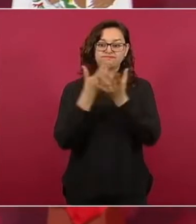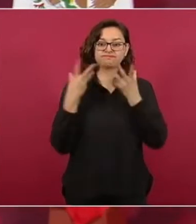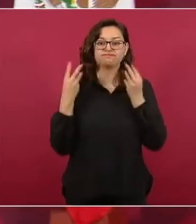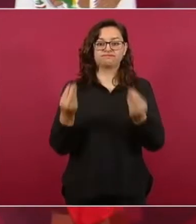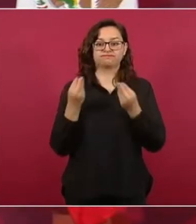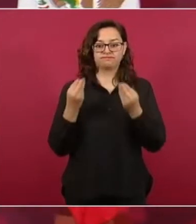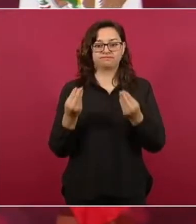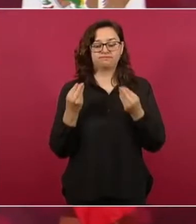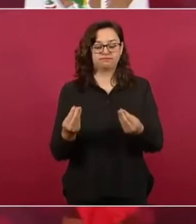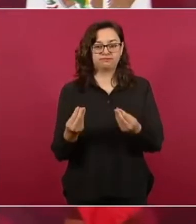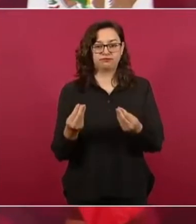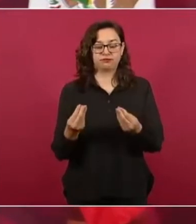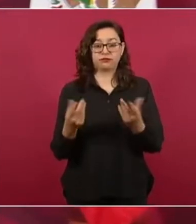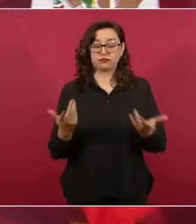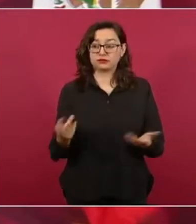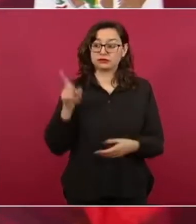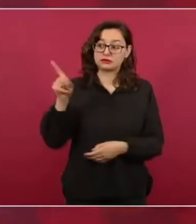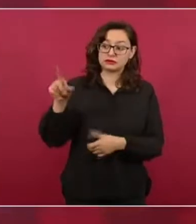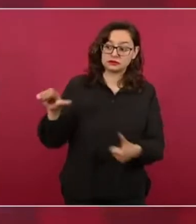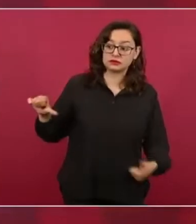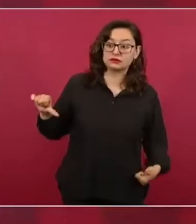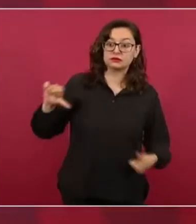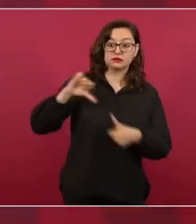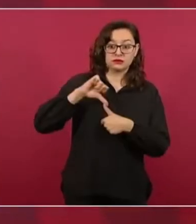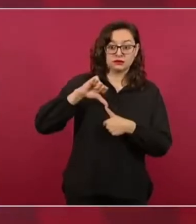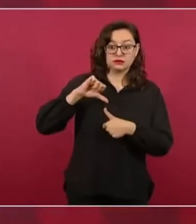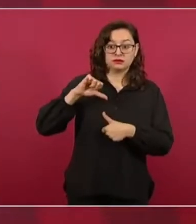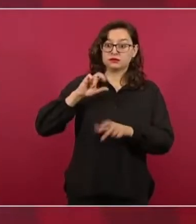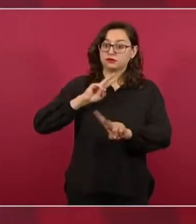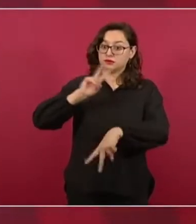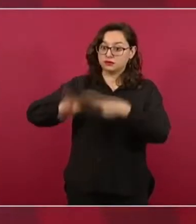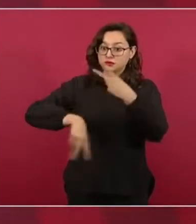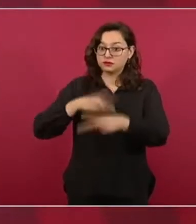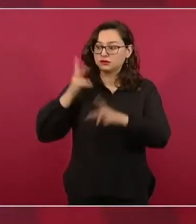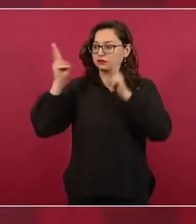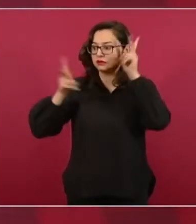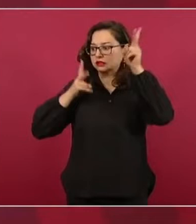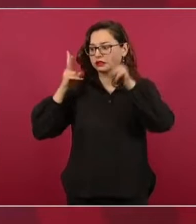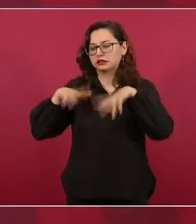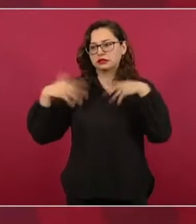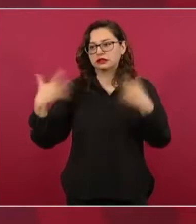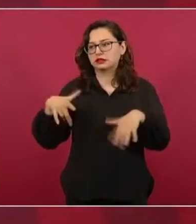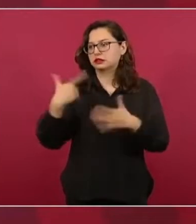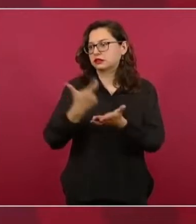Ahora que estuvimos en Centroamérica, ese es su problema,